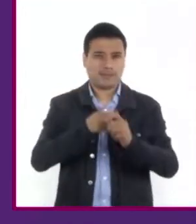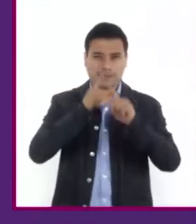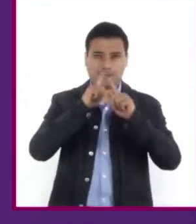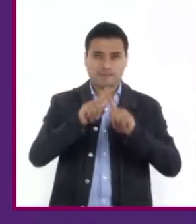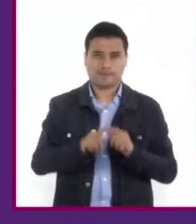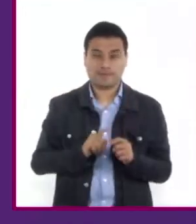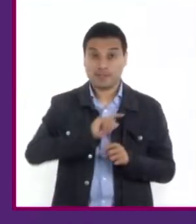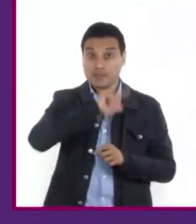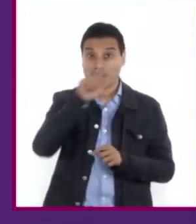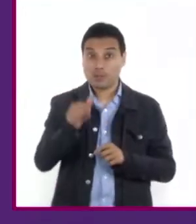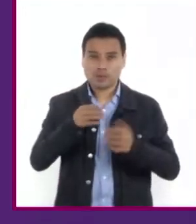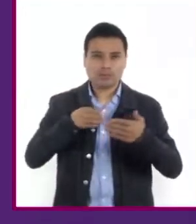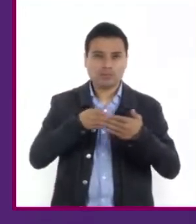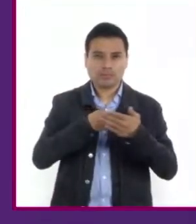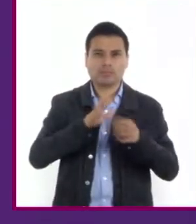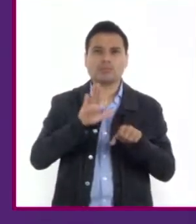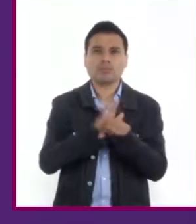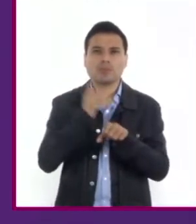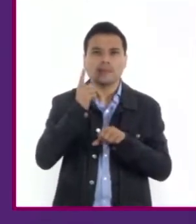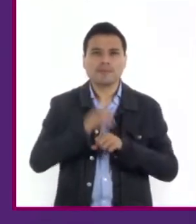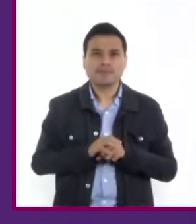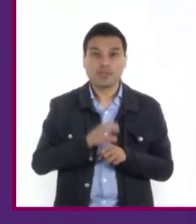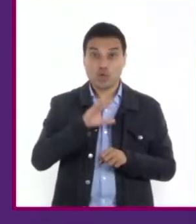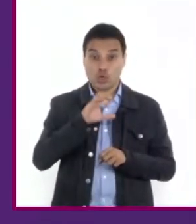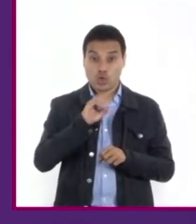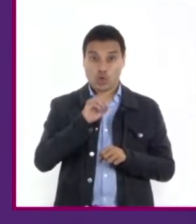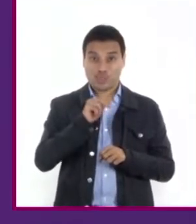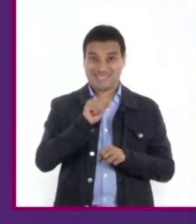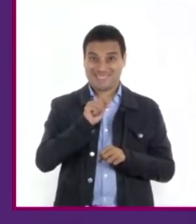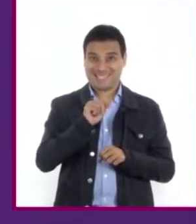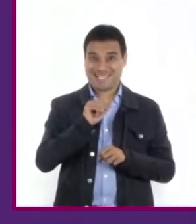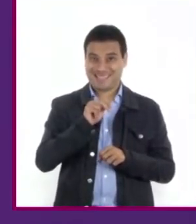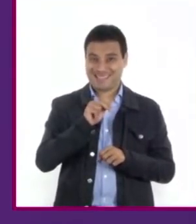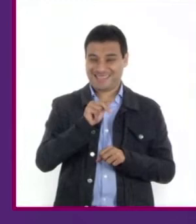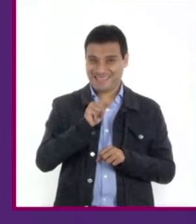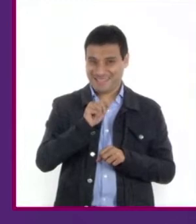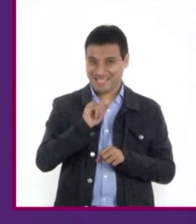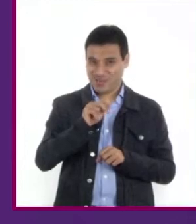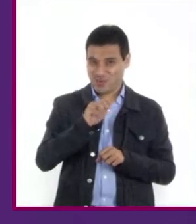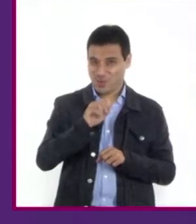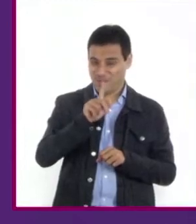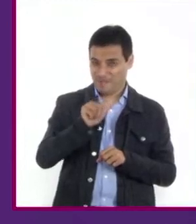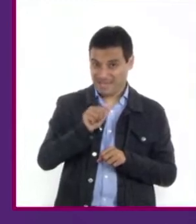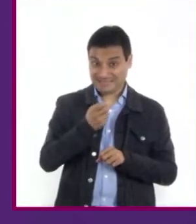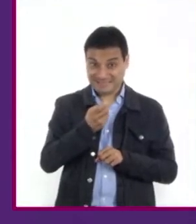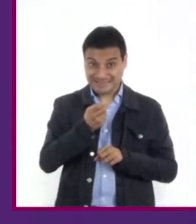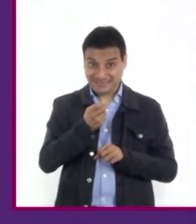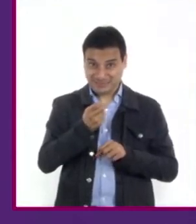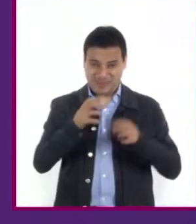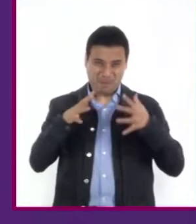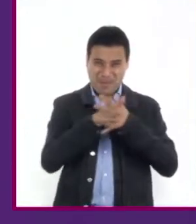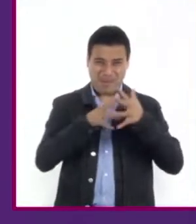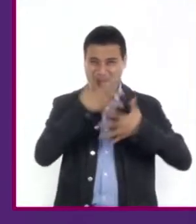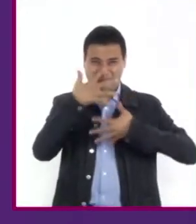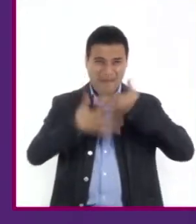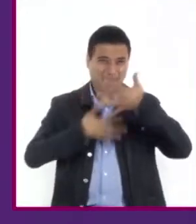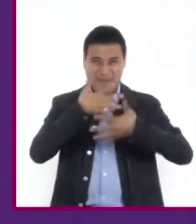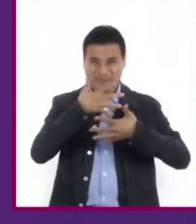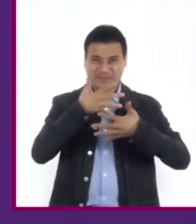frenado cuando Constantinopla cayó en manos de los otomanos, lo que provocó el cierre de las rutas comerciales con